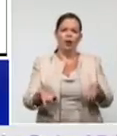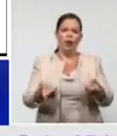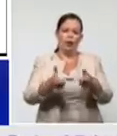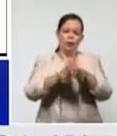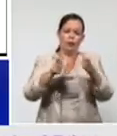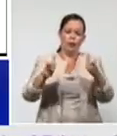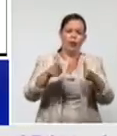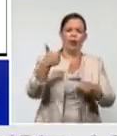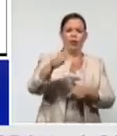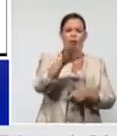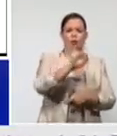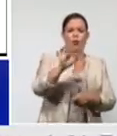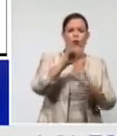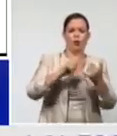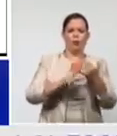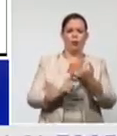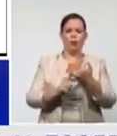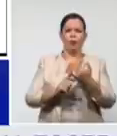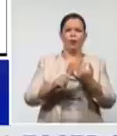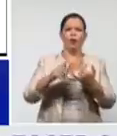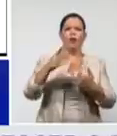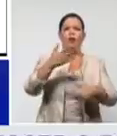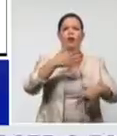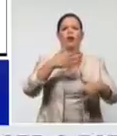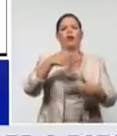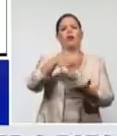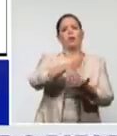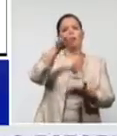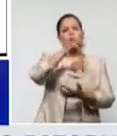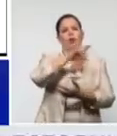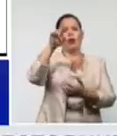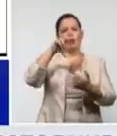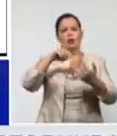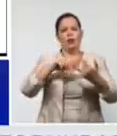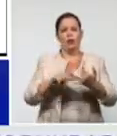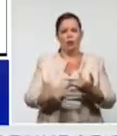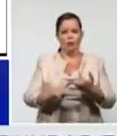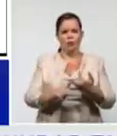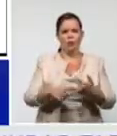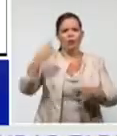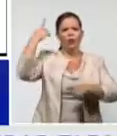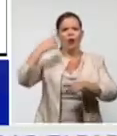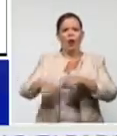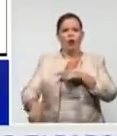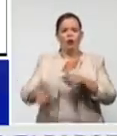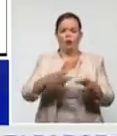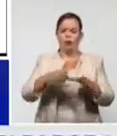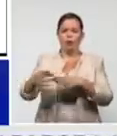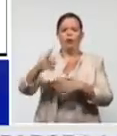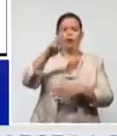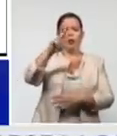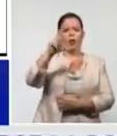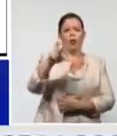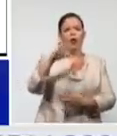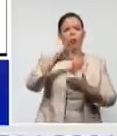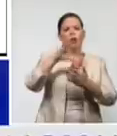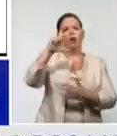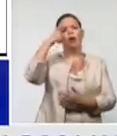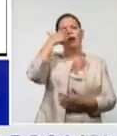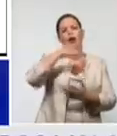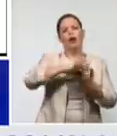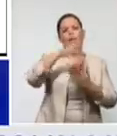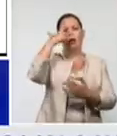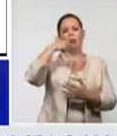Plaza en La Habana y Camajuaní en la provincia de Villa Clara. Yo reitero,